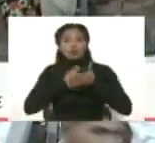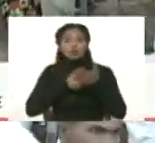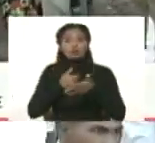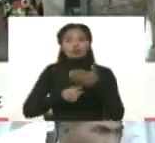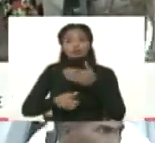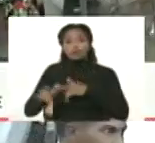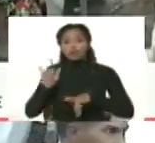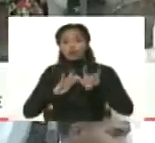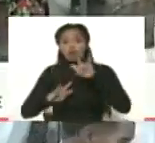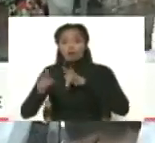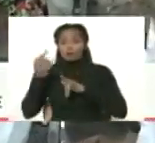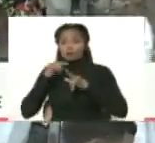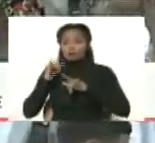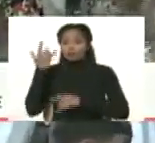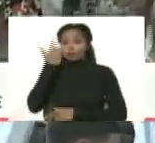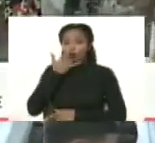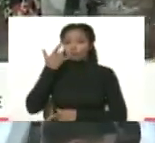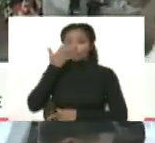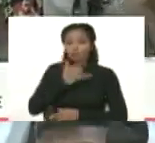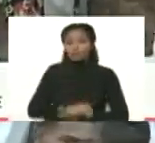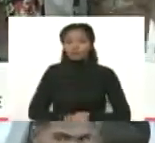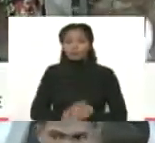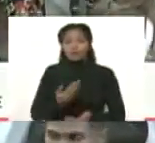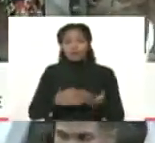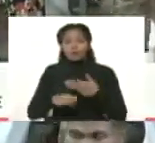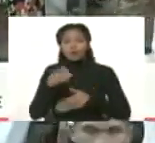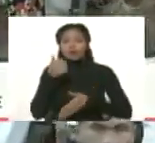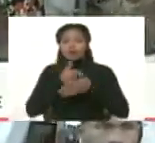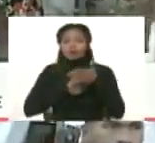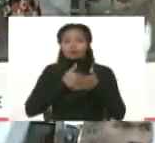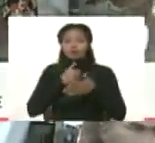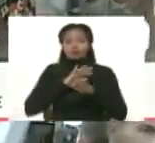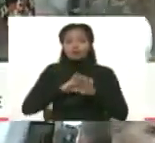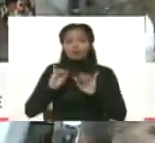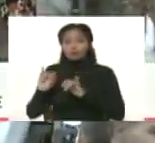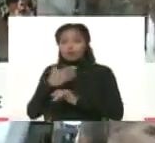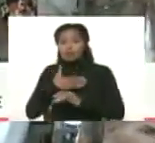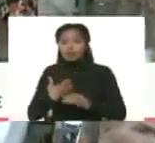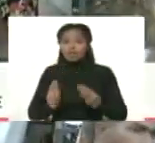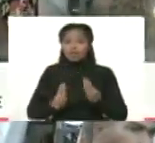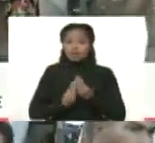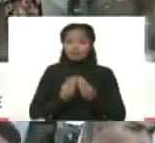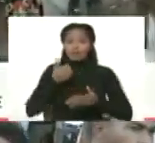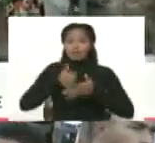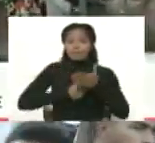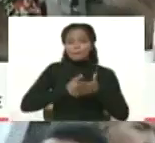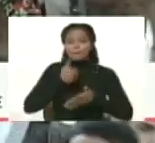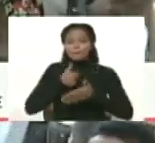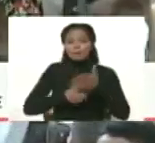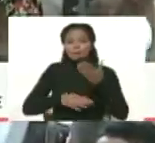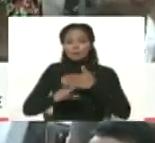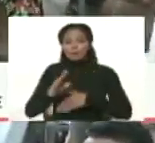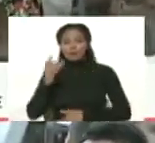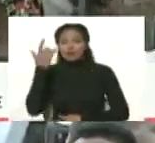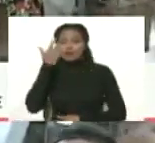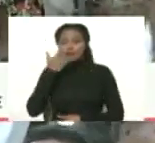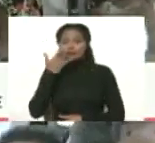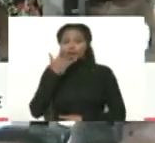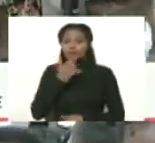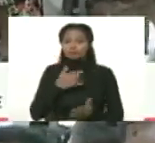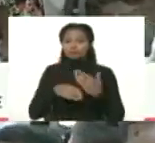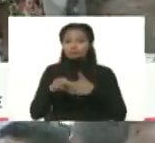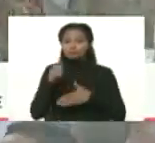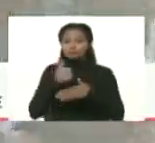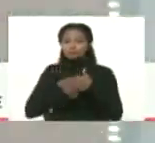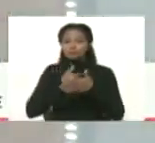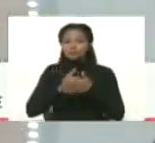afrodescendientes. Por mi patria voy a luchar. Porque así queremos que batalla. callar. Por mi patria voy a luchar.